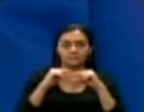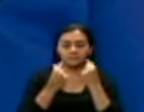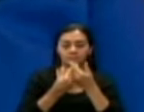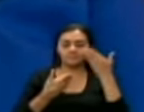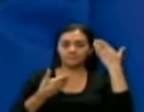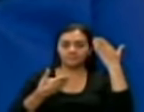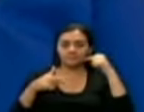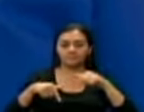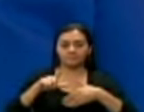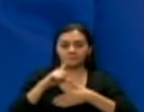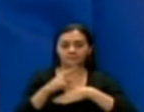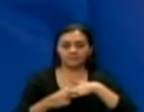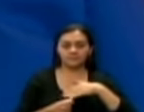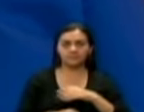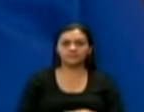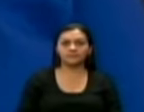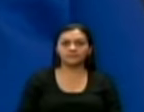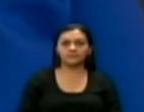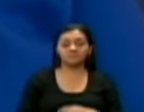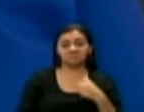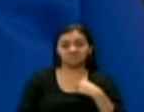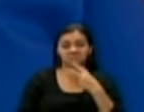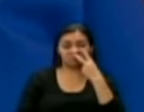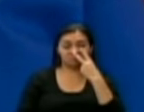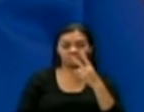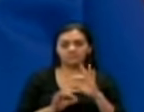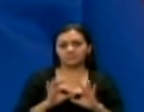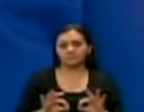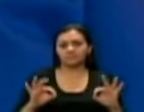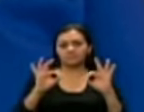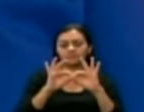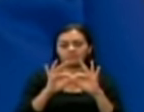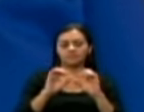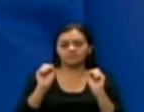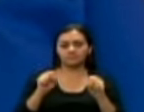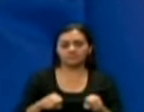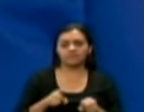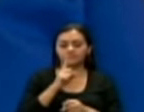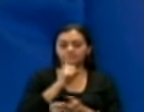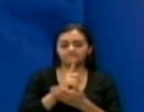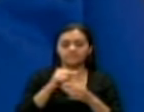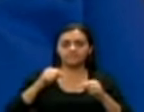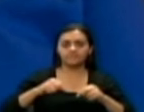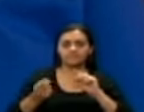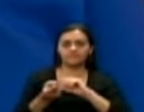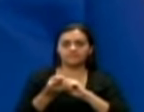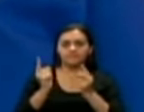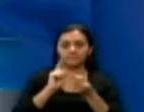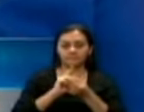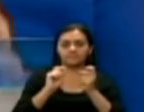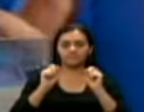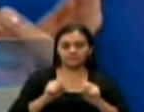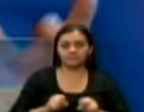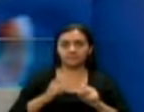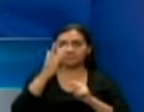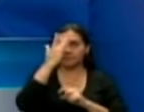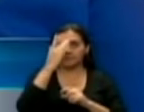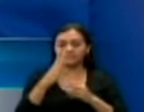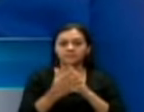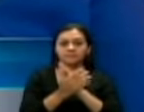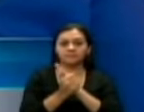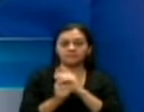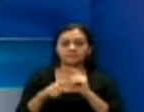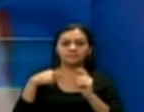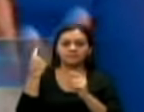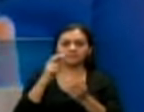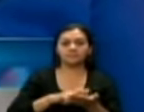América Latina. Yo le veo una importancia fundamental a este encuentro, porque tiene la capacidad de